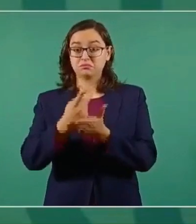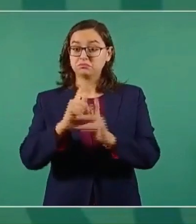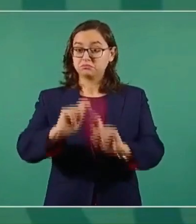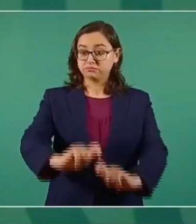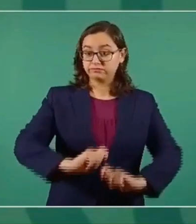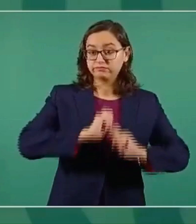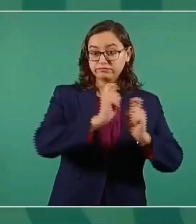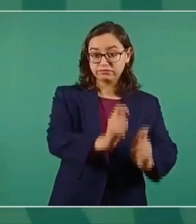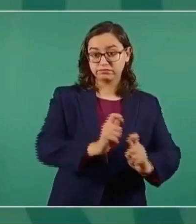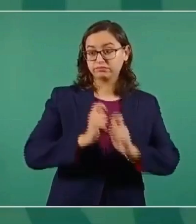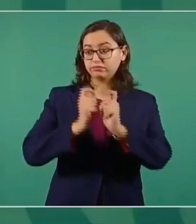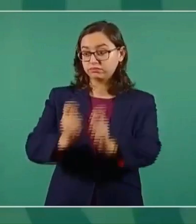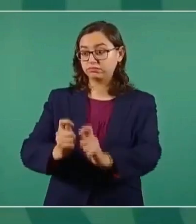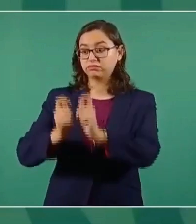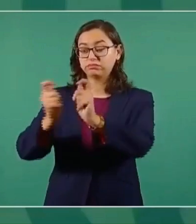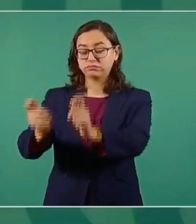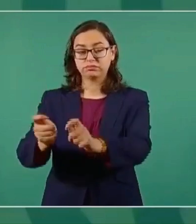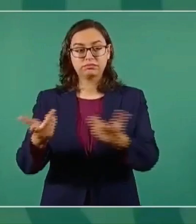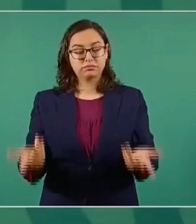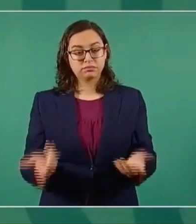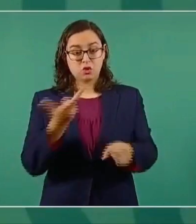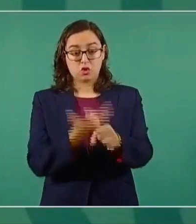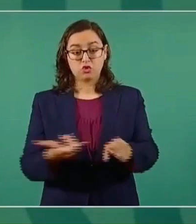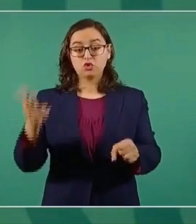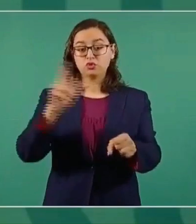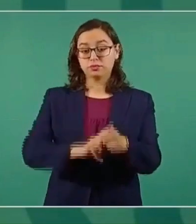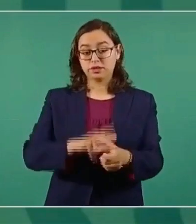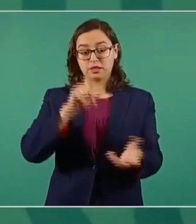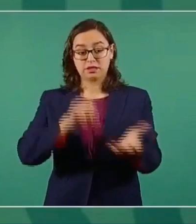nos ha enseñado que alguien que cumple